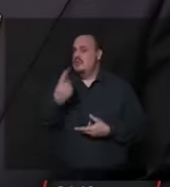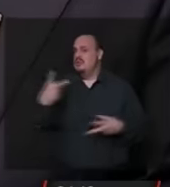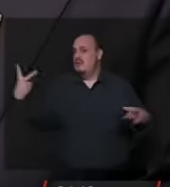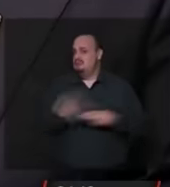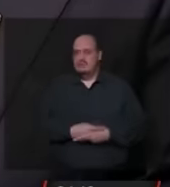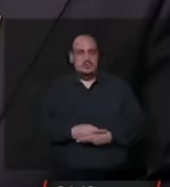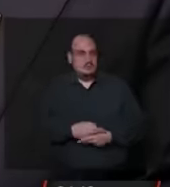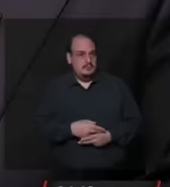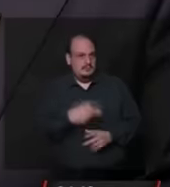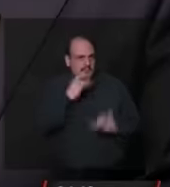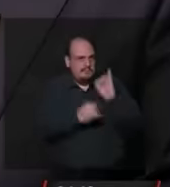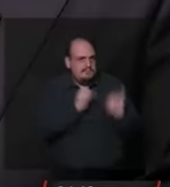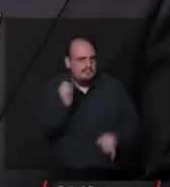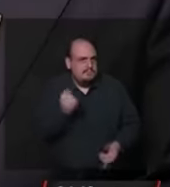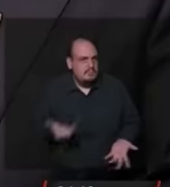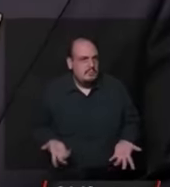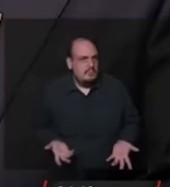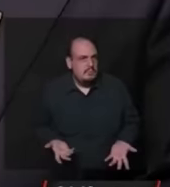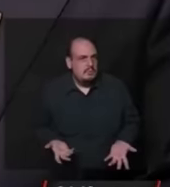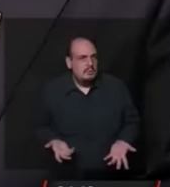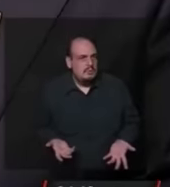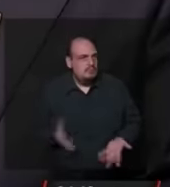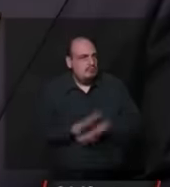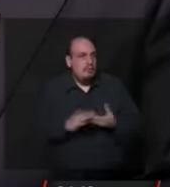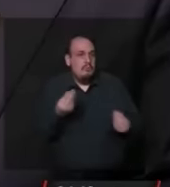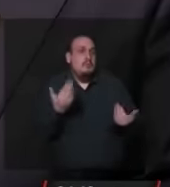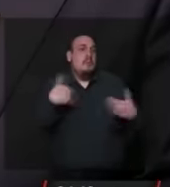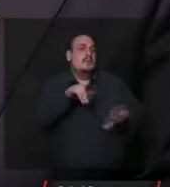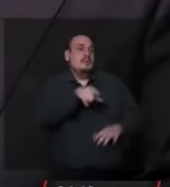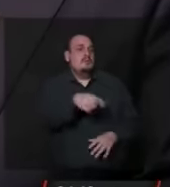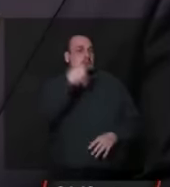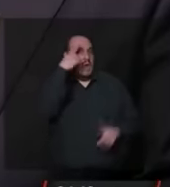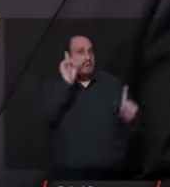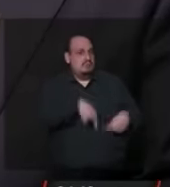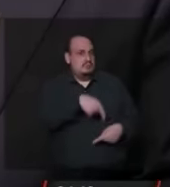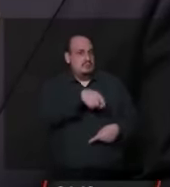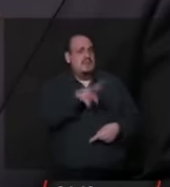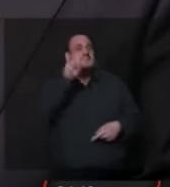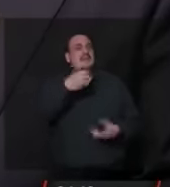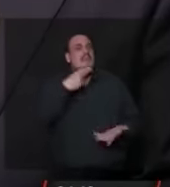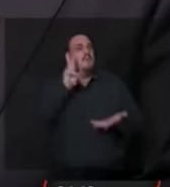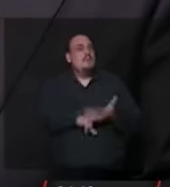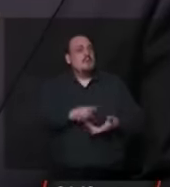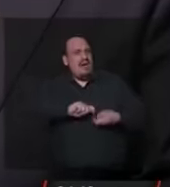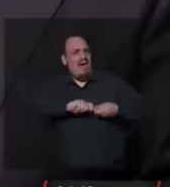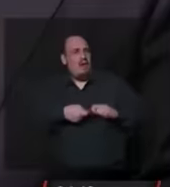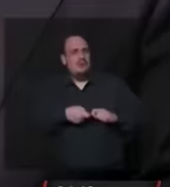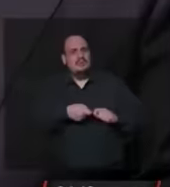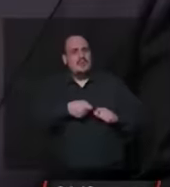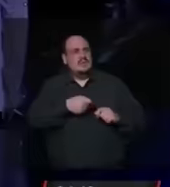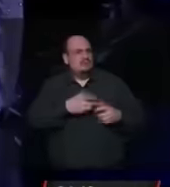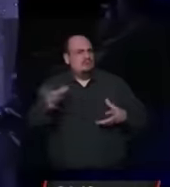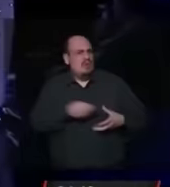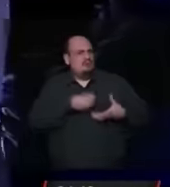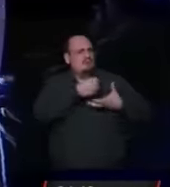hacer. O sea, porque además, quizás no lo sabés, pero vos sabías que los ajustes de tarifa tampoco los podrías dar todos juntos porque la